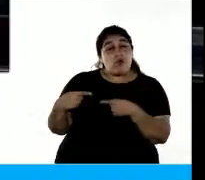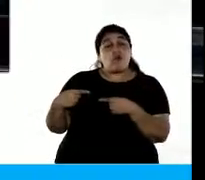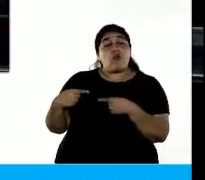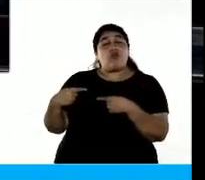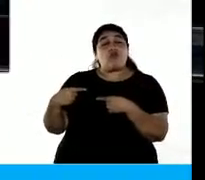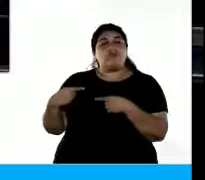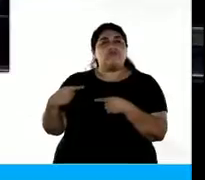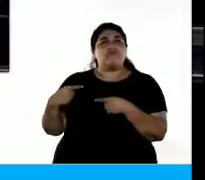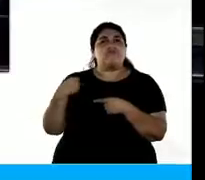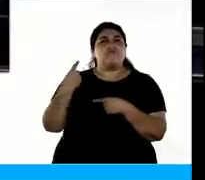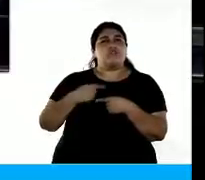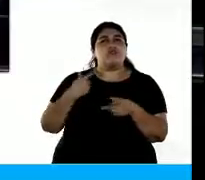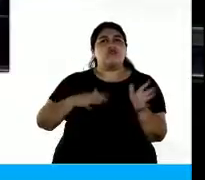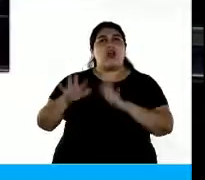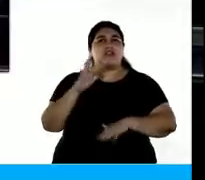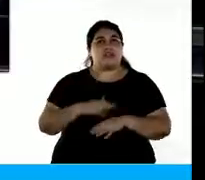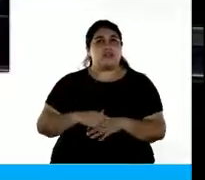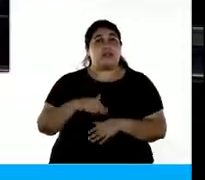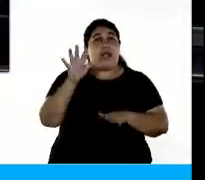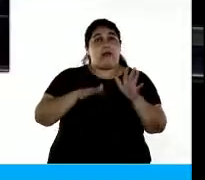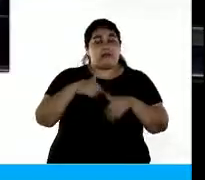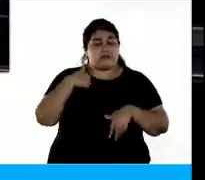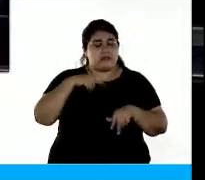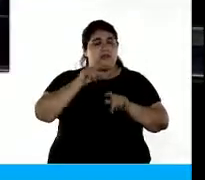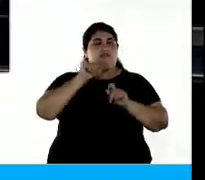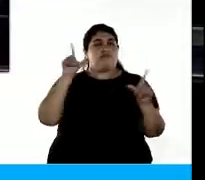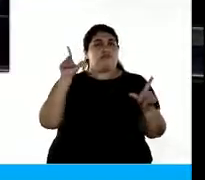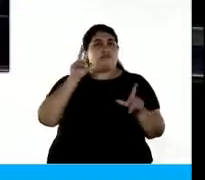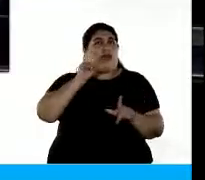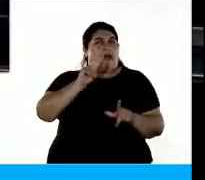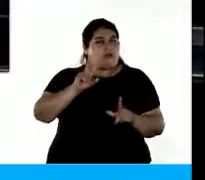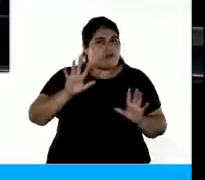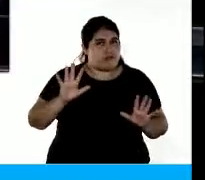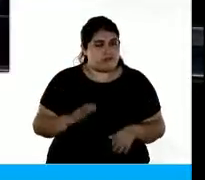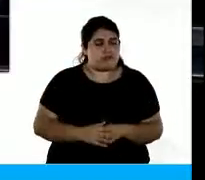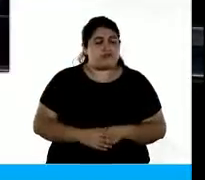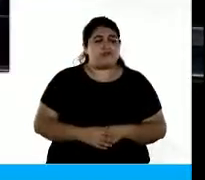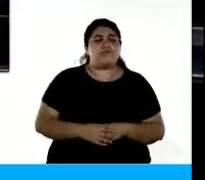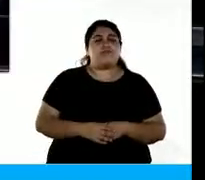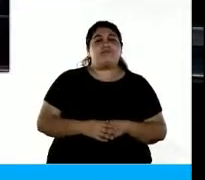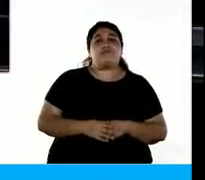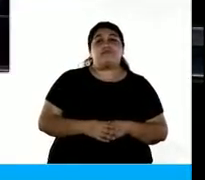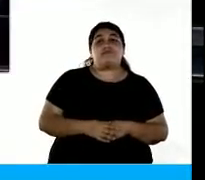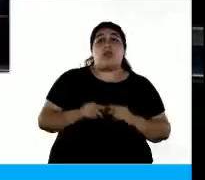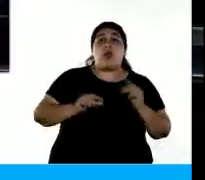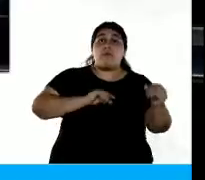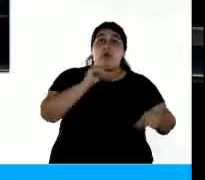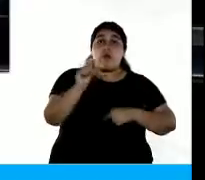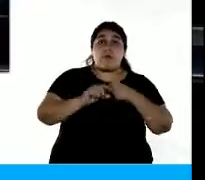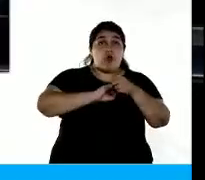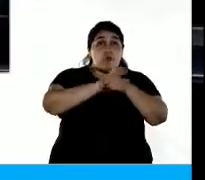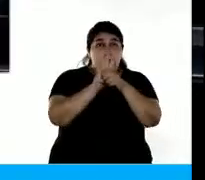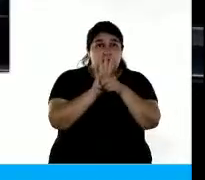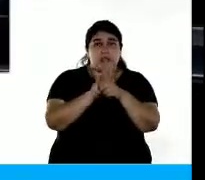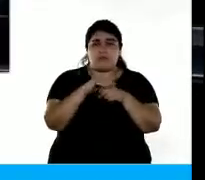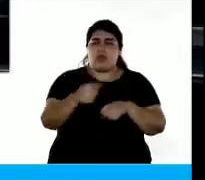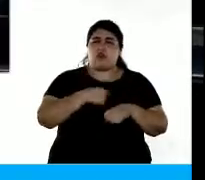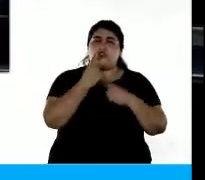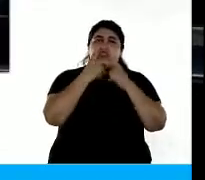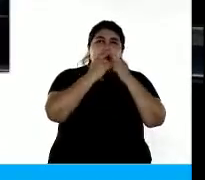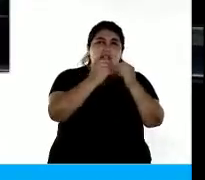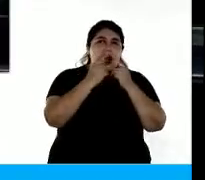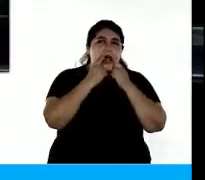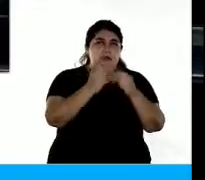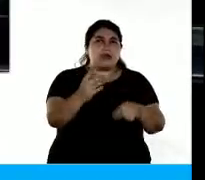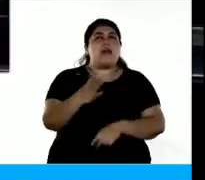llamó la atención de algunas situaciones la verdad que cada paso de la pandemia reclama vamos primero la falta de